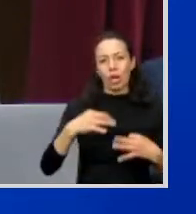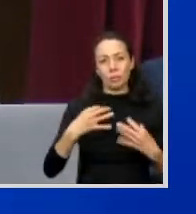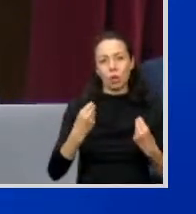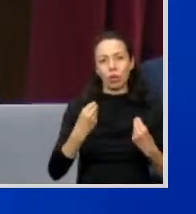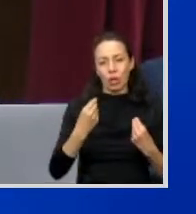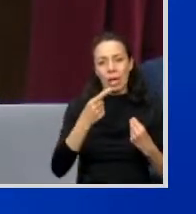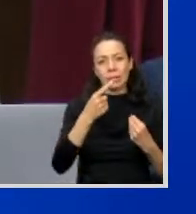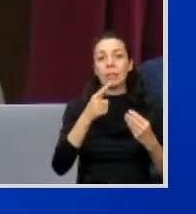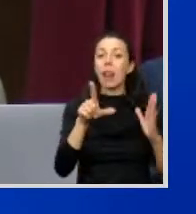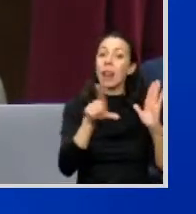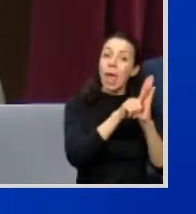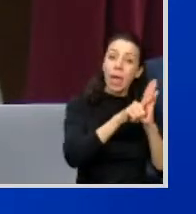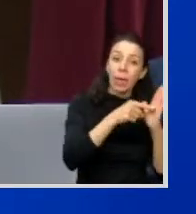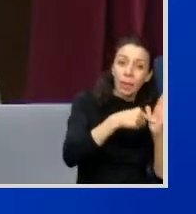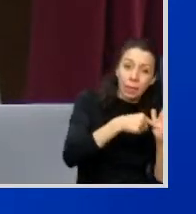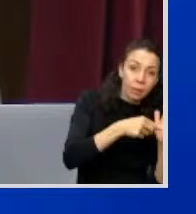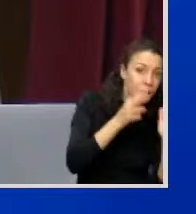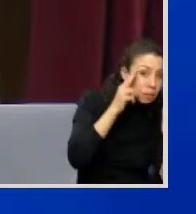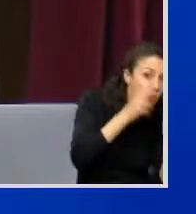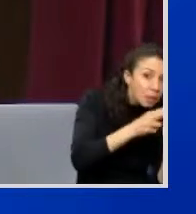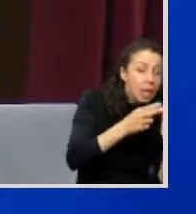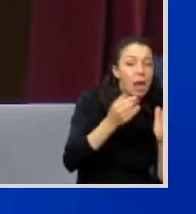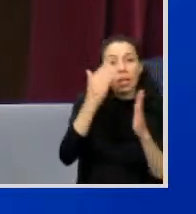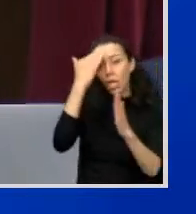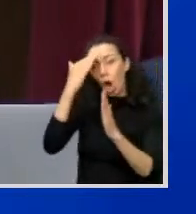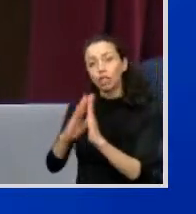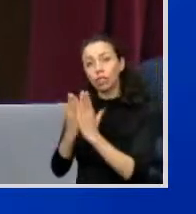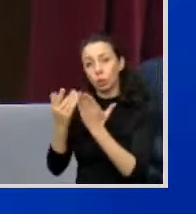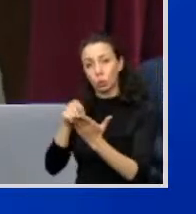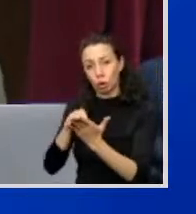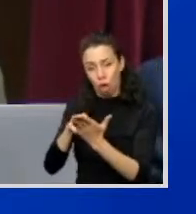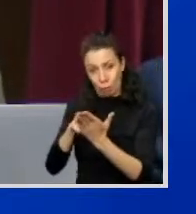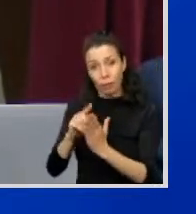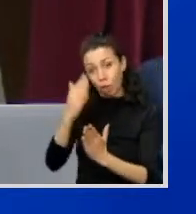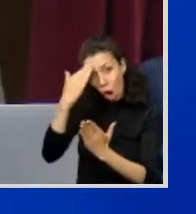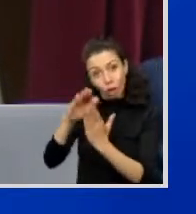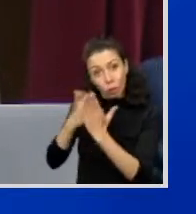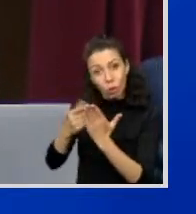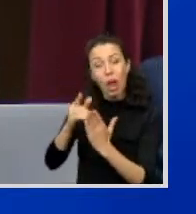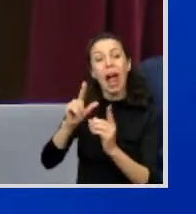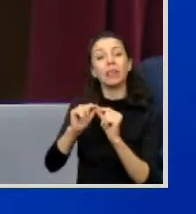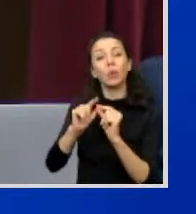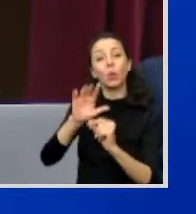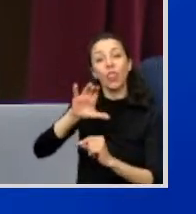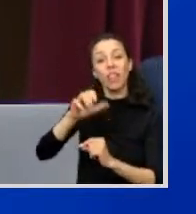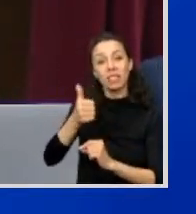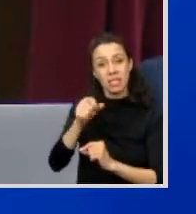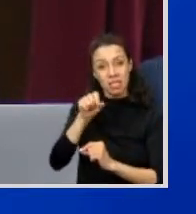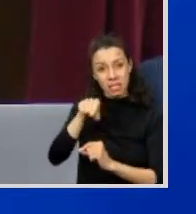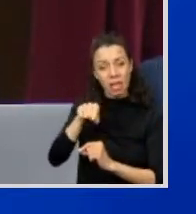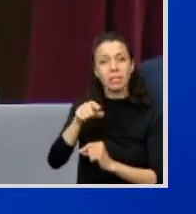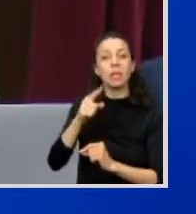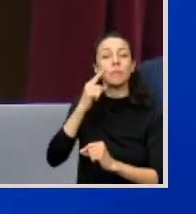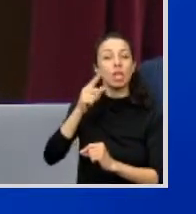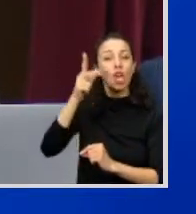Fe por el otro. ¿Qué va a ocurrir en ese caso? Van a perjudicar a unas provincias que son de Juntos por el Cambio. Entonces acá lo que se pensó